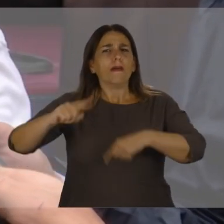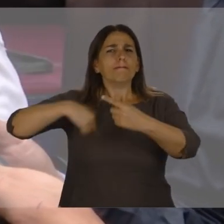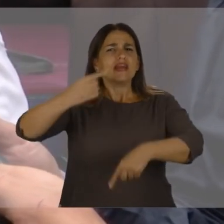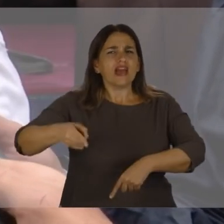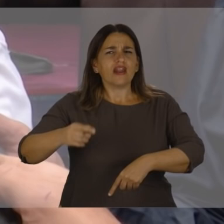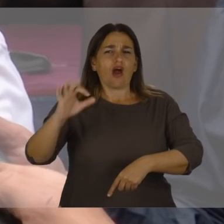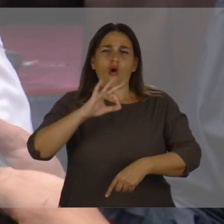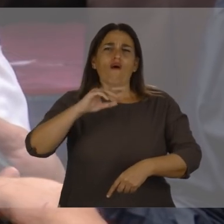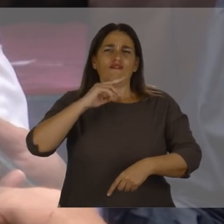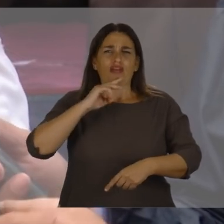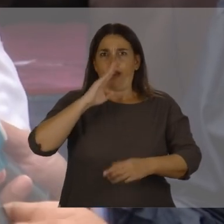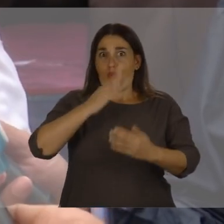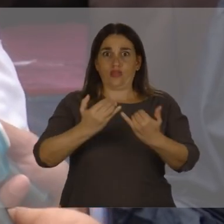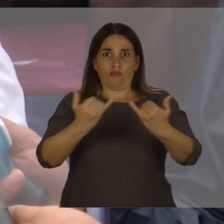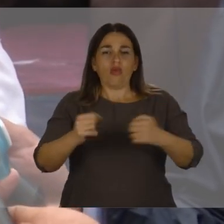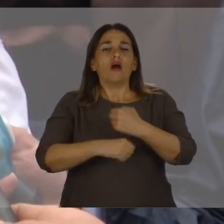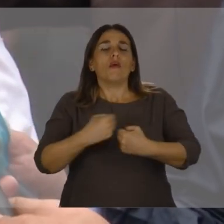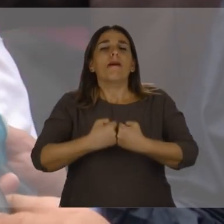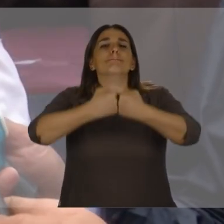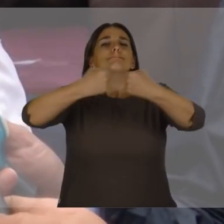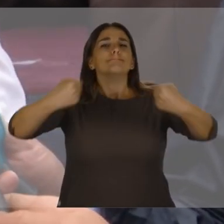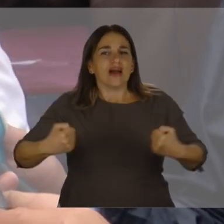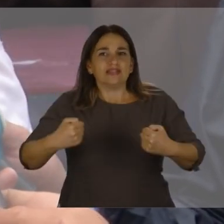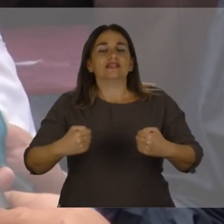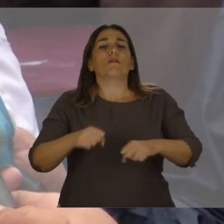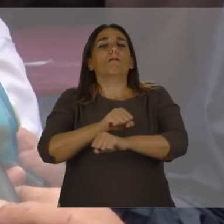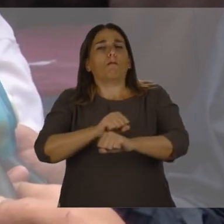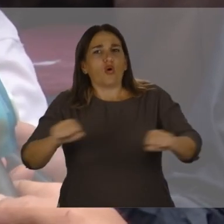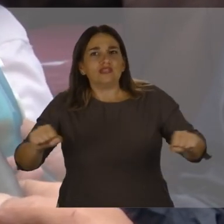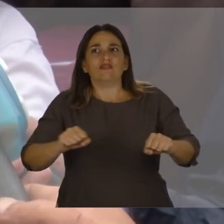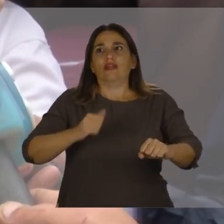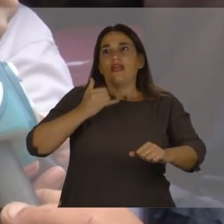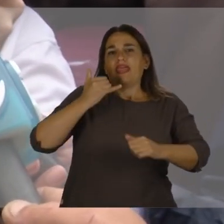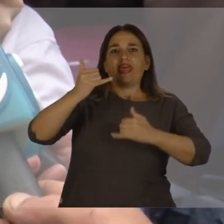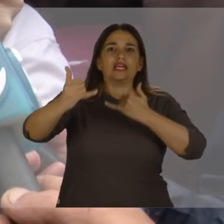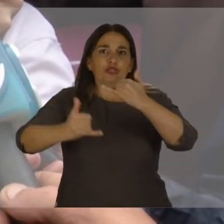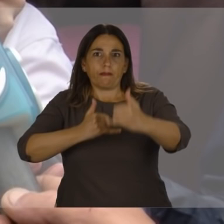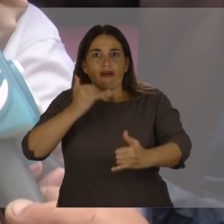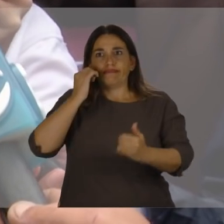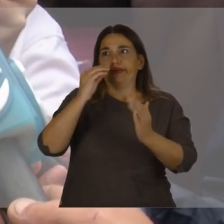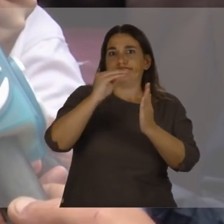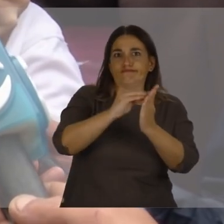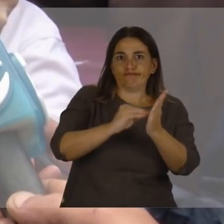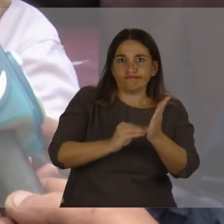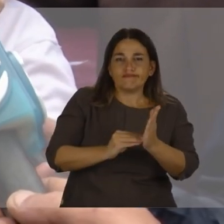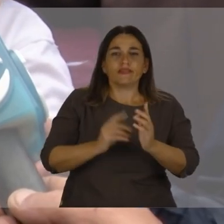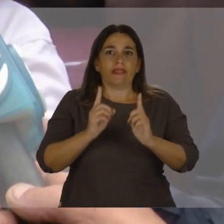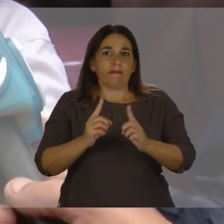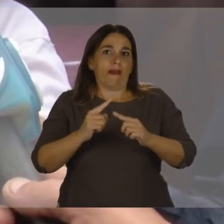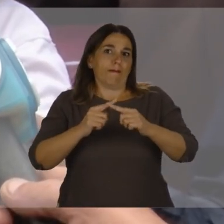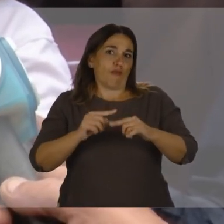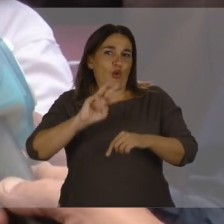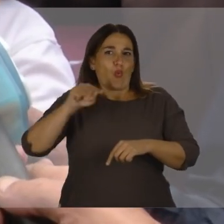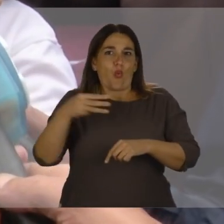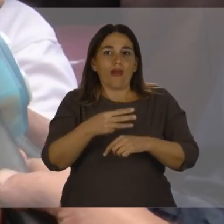seguramente mañana o más tarde el viernes, se va a ensanchar la capacidad de recibir llamados, de recibir